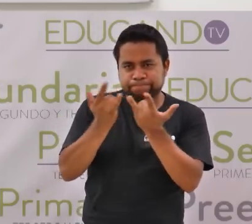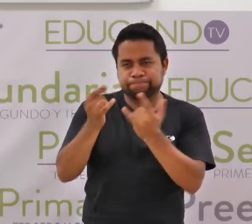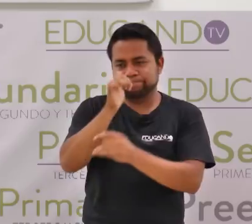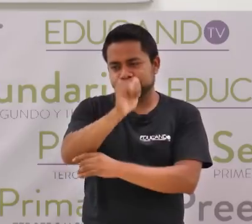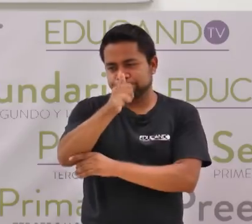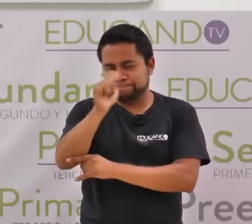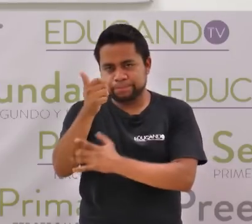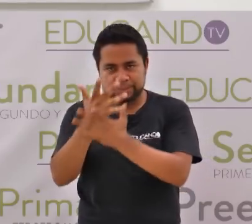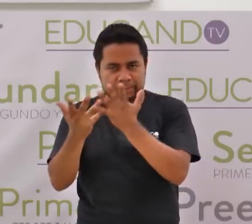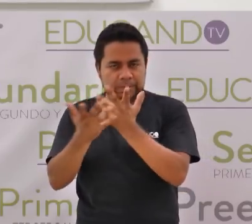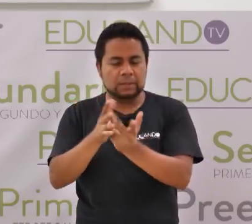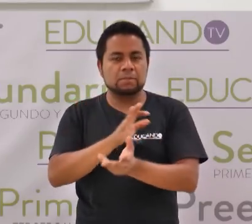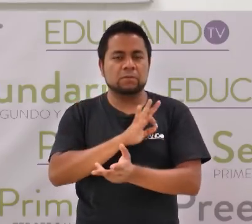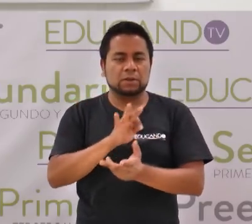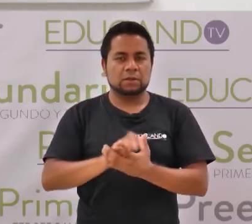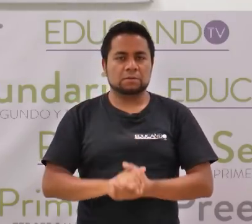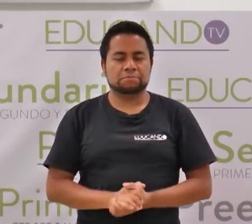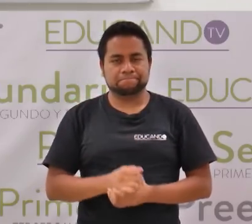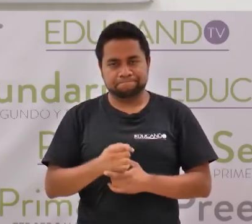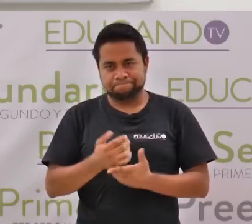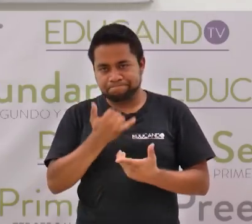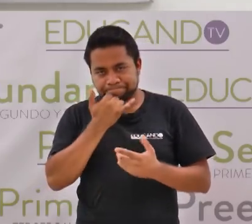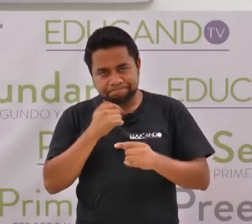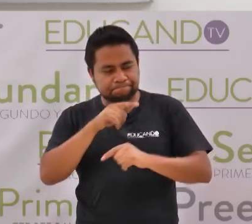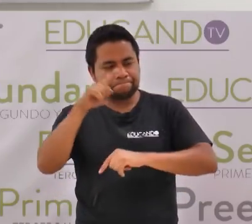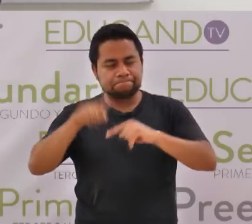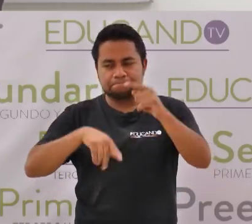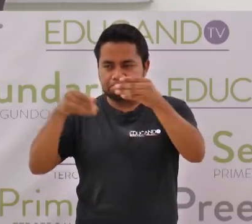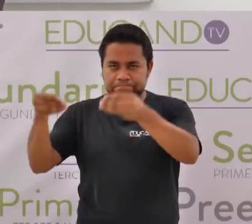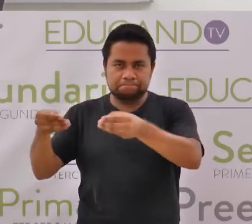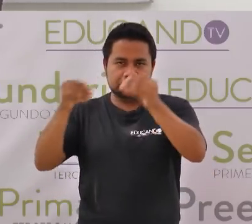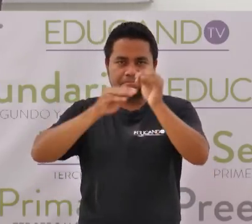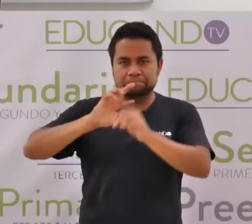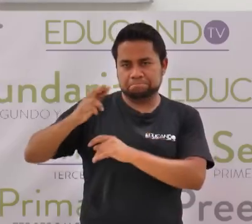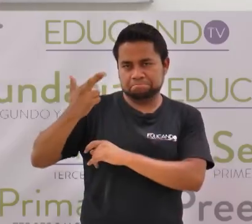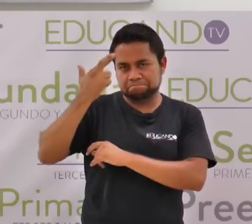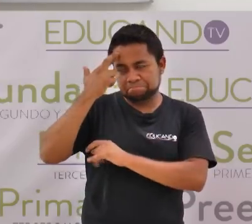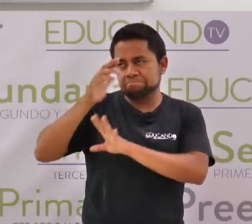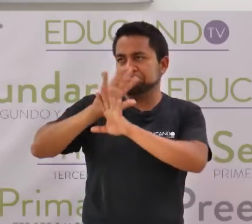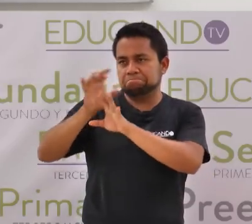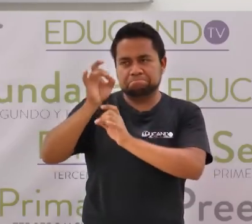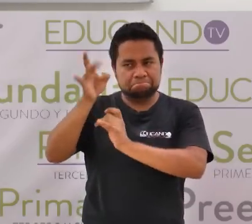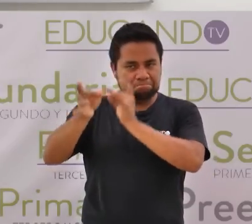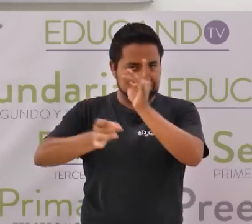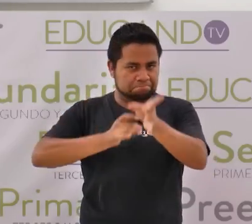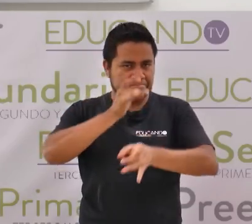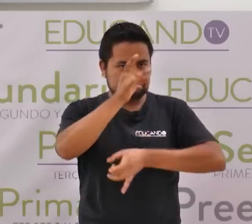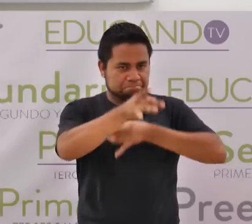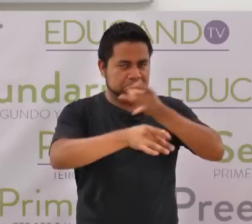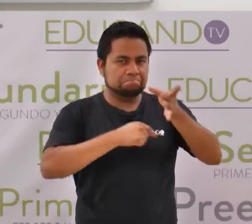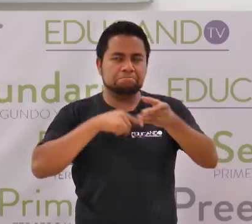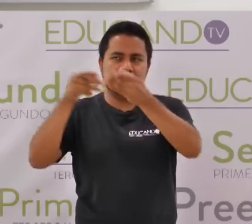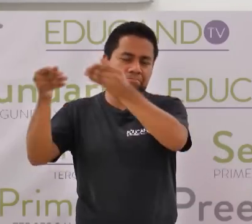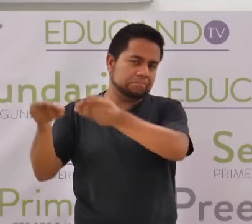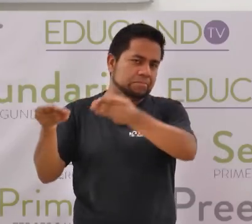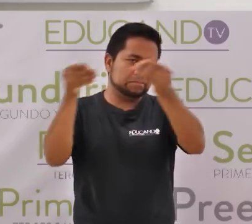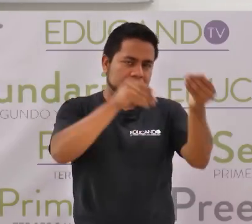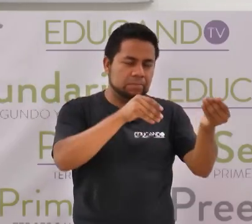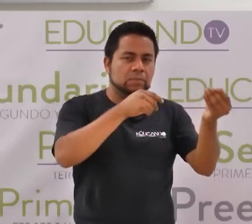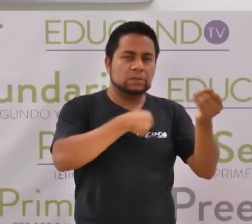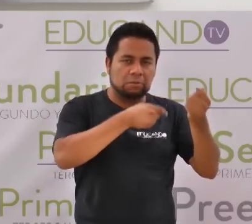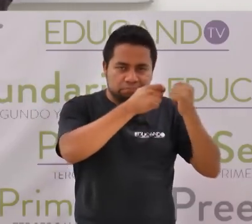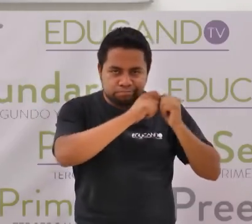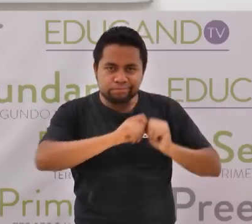historieta. Y vamos a quitar esto, ya que ya lo recordamos, y les voy